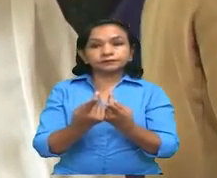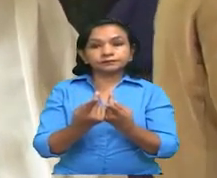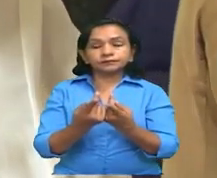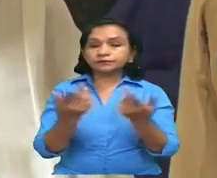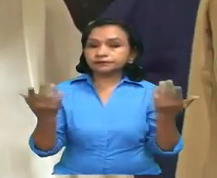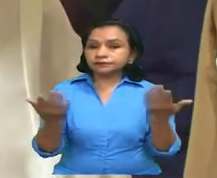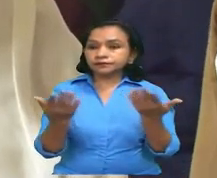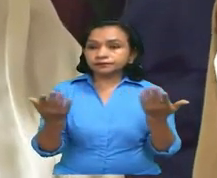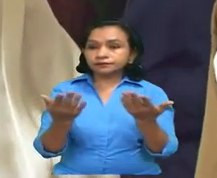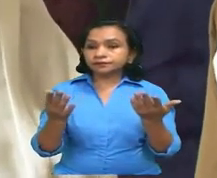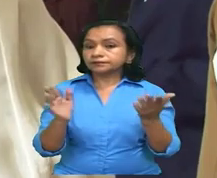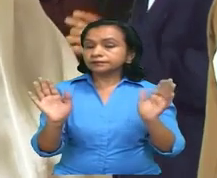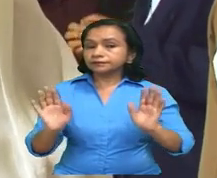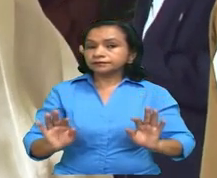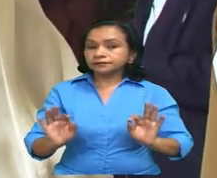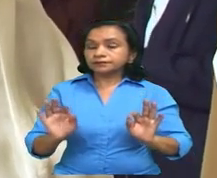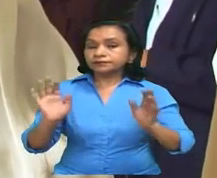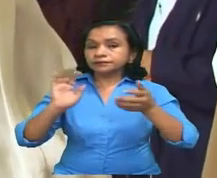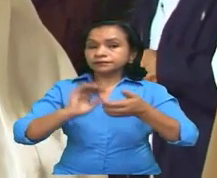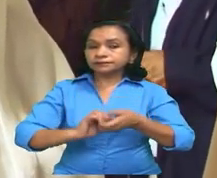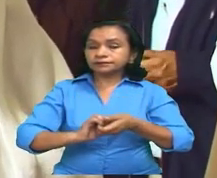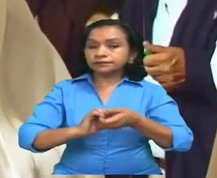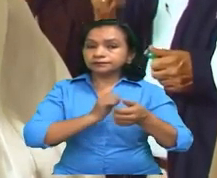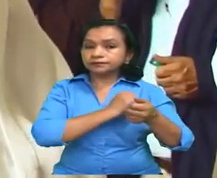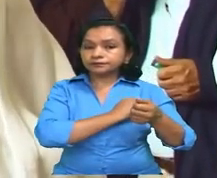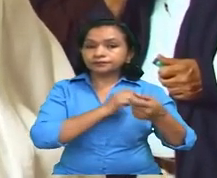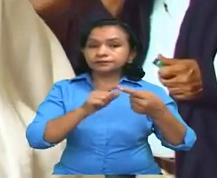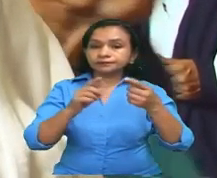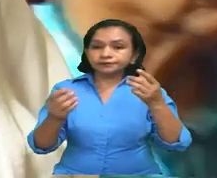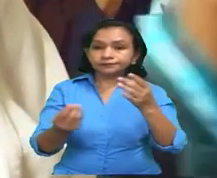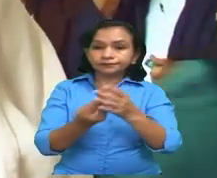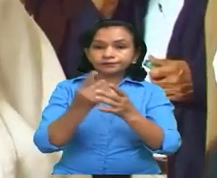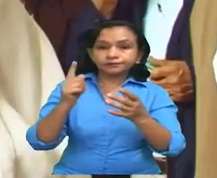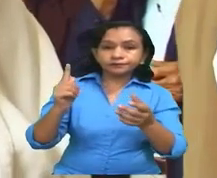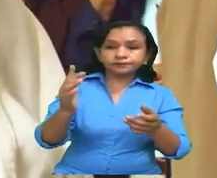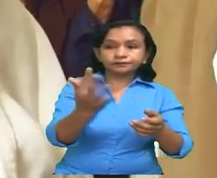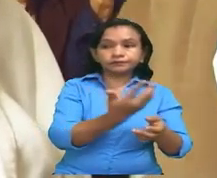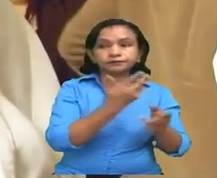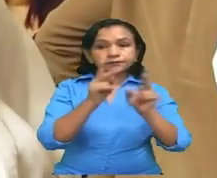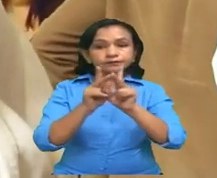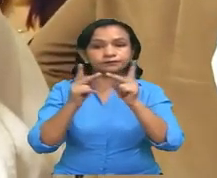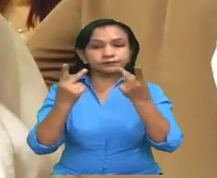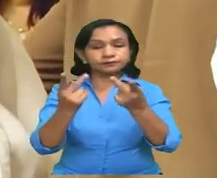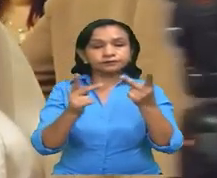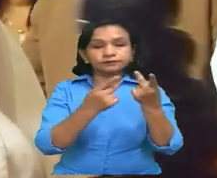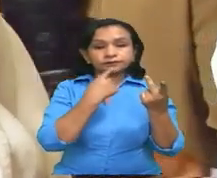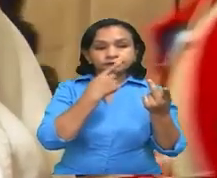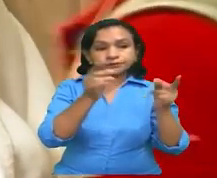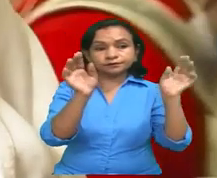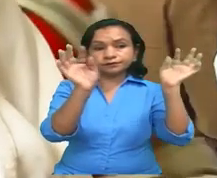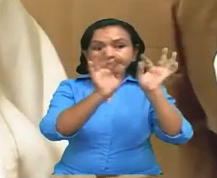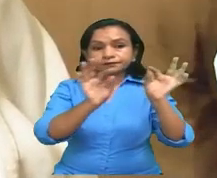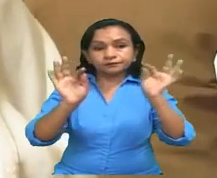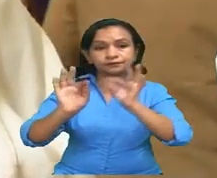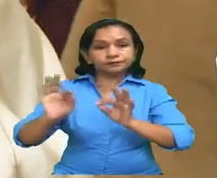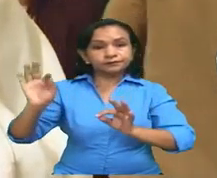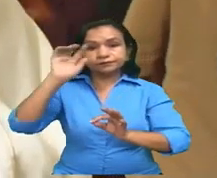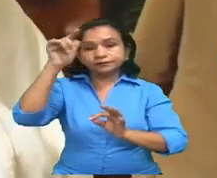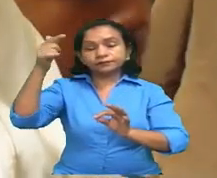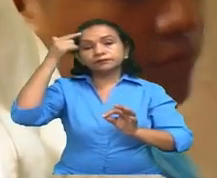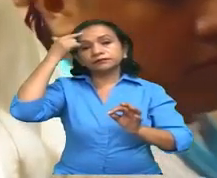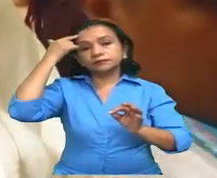verdadero privilegio. Porque es verdad que la tierra de lagos y volcanes, pero es la tierra de una gente extraordinaria, de